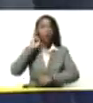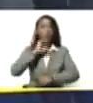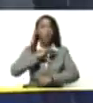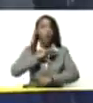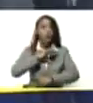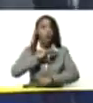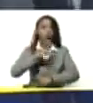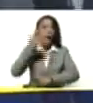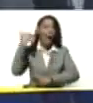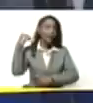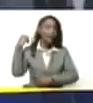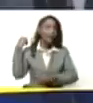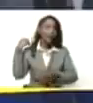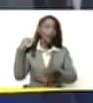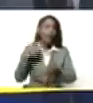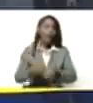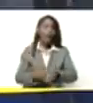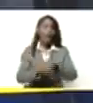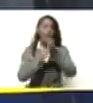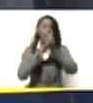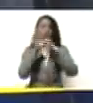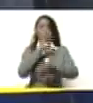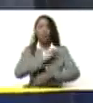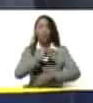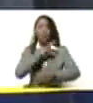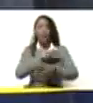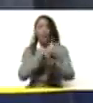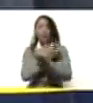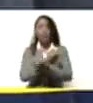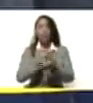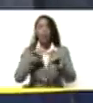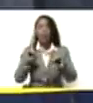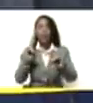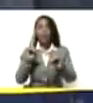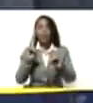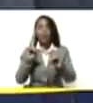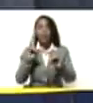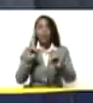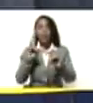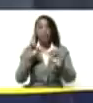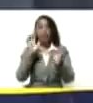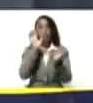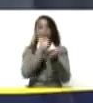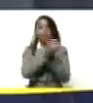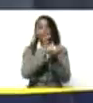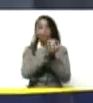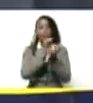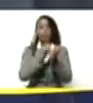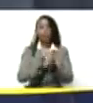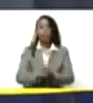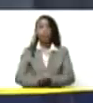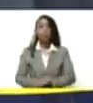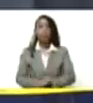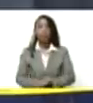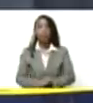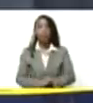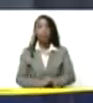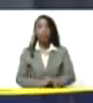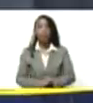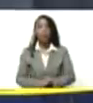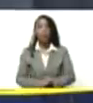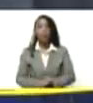de la caracas patriota bella y segura de las carácter libertario bella bella bella bella